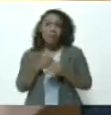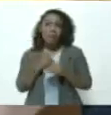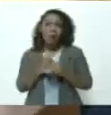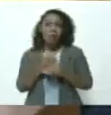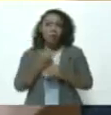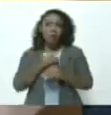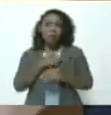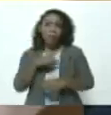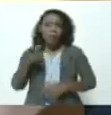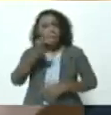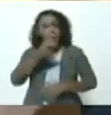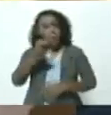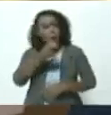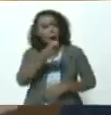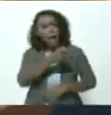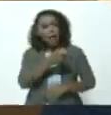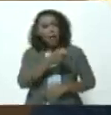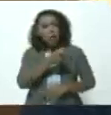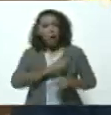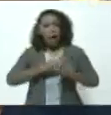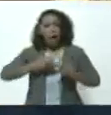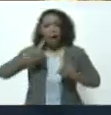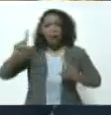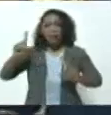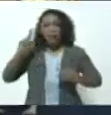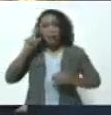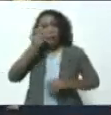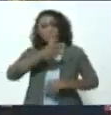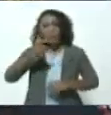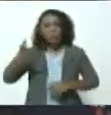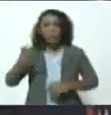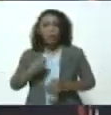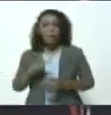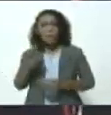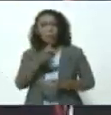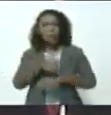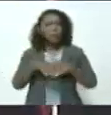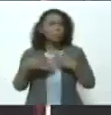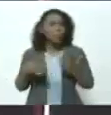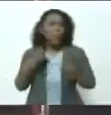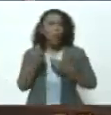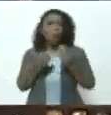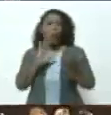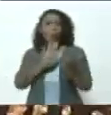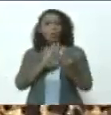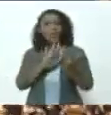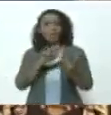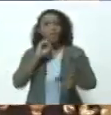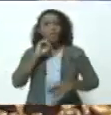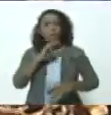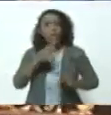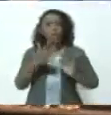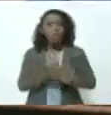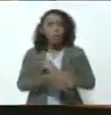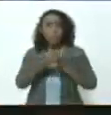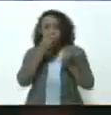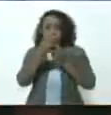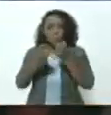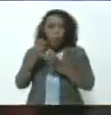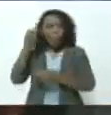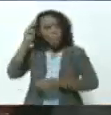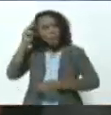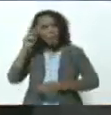estamos buscando el personaje, buscando las energías del personaje, buscando cómo conectarnos con la historia. El recorrido con el maestro